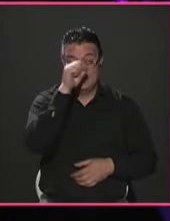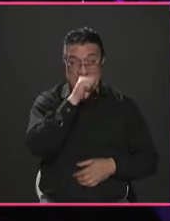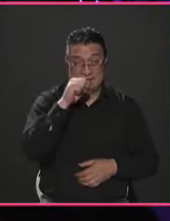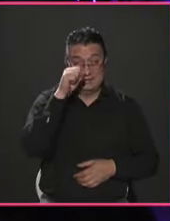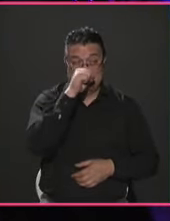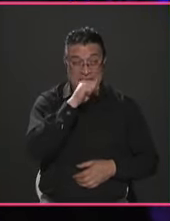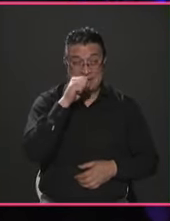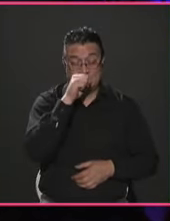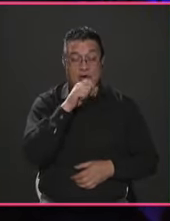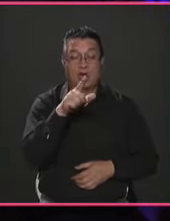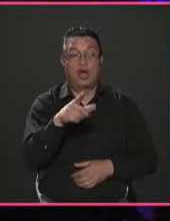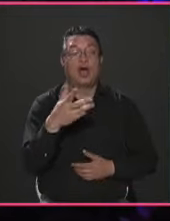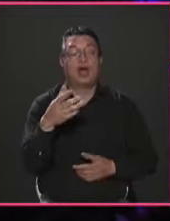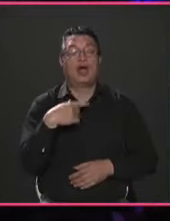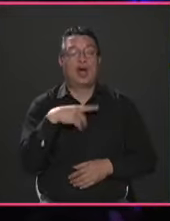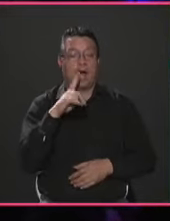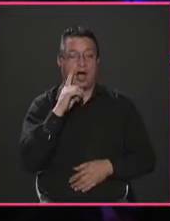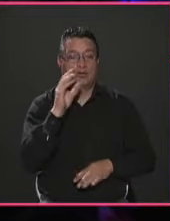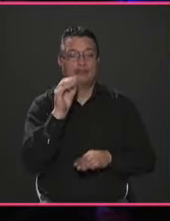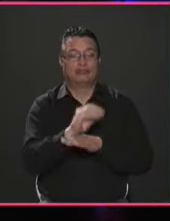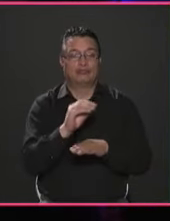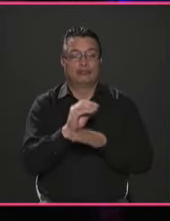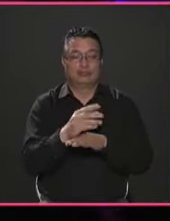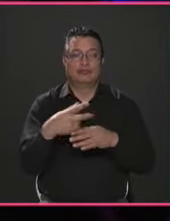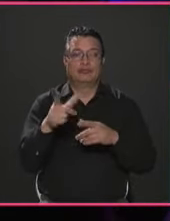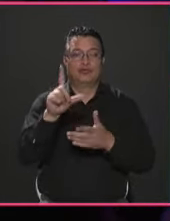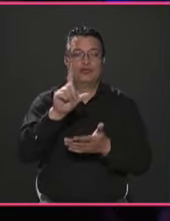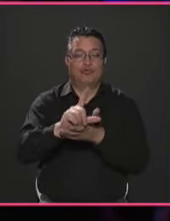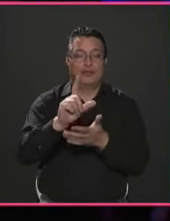que mantienen en estas